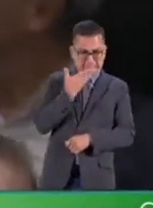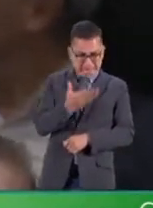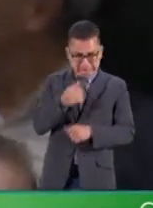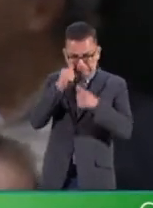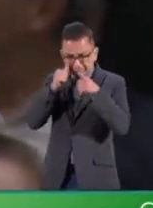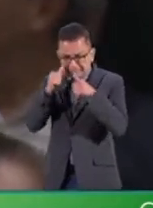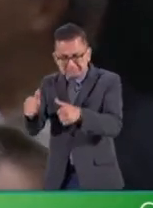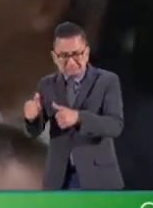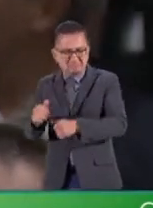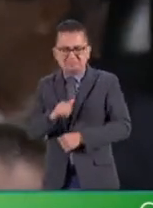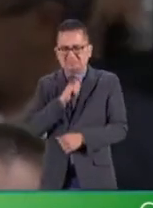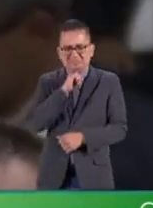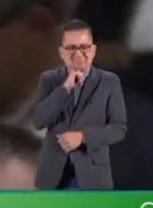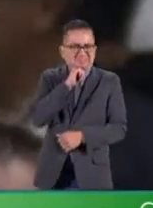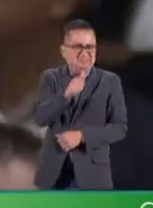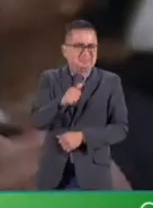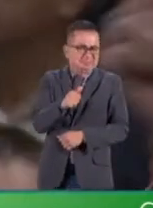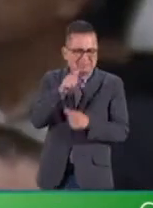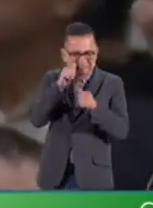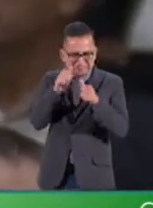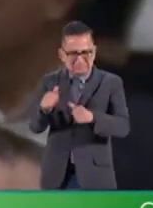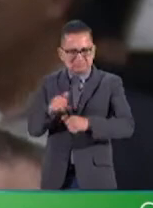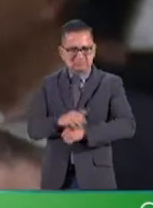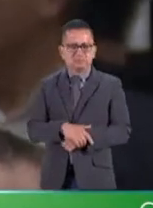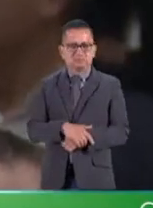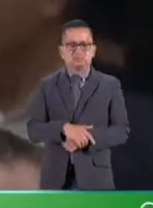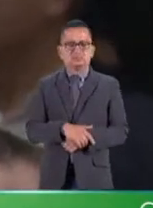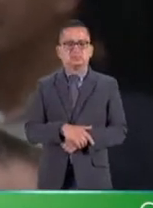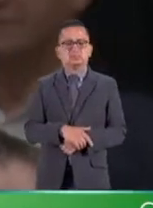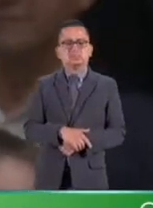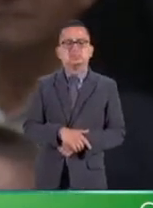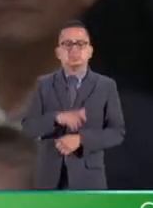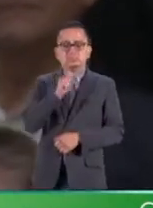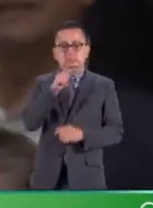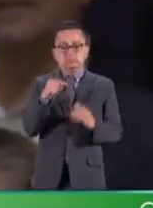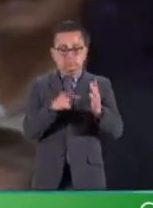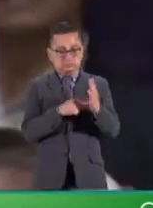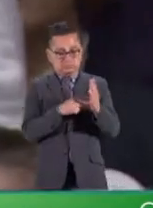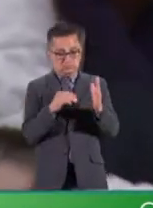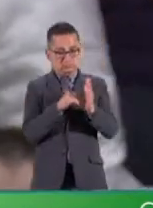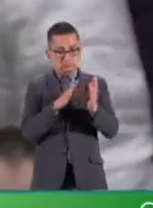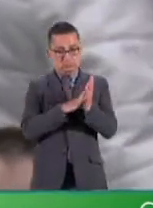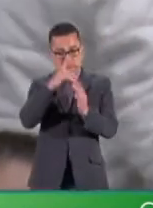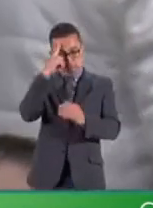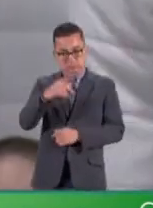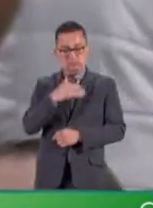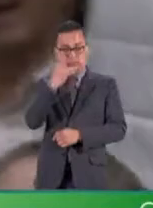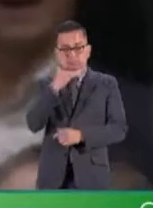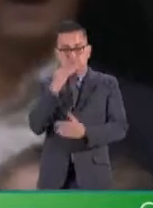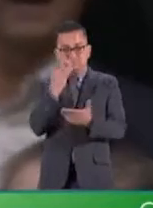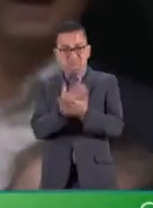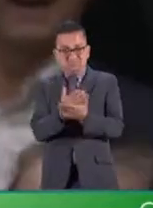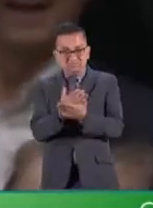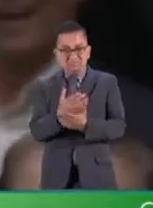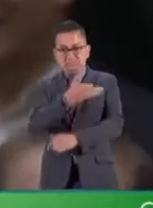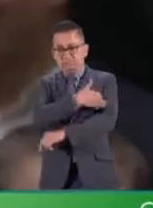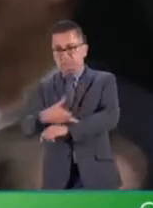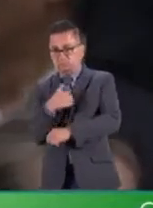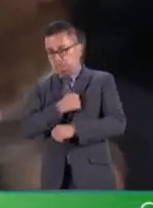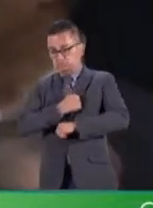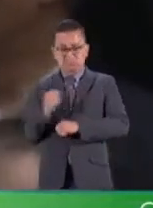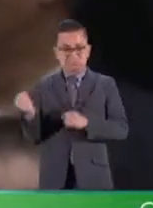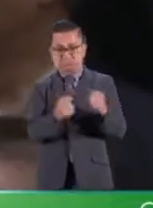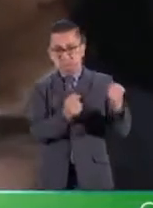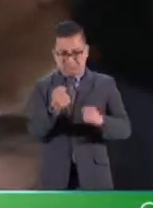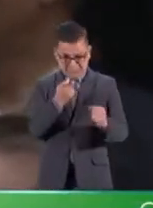ni con el pétalo de una rosa. Tampoco están buscando combatir la corrupción y el nepotismo. Y aunque digan lo contrario, esta